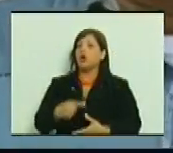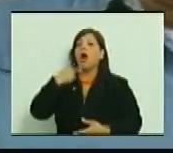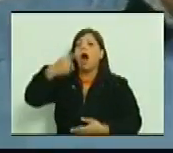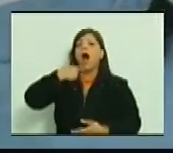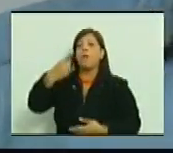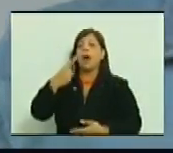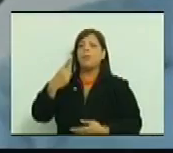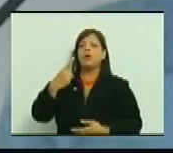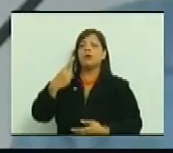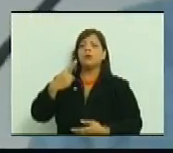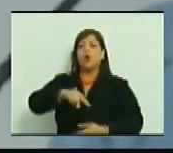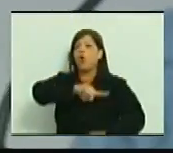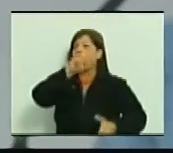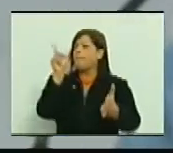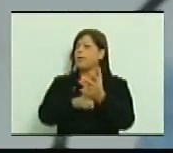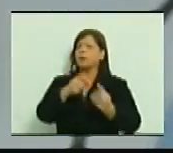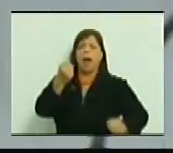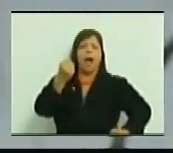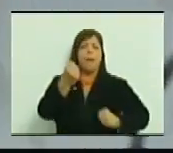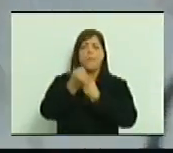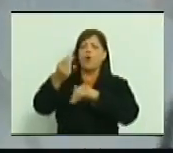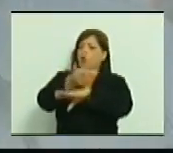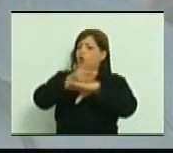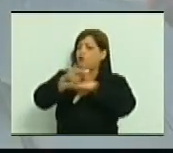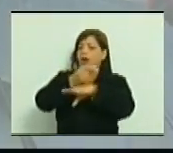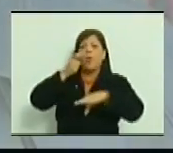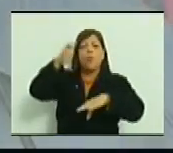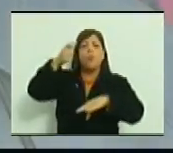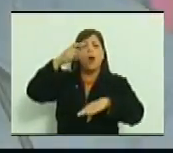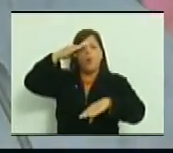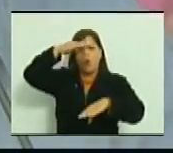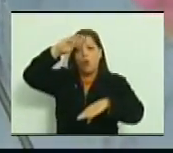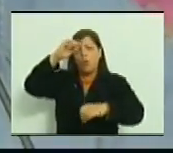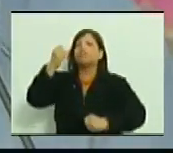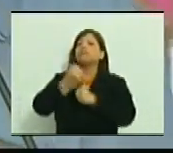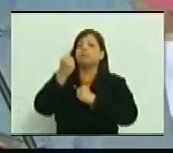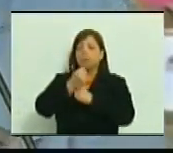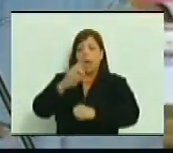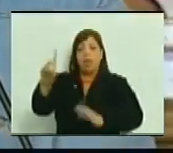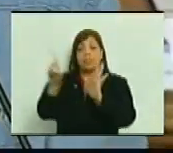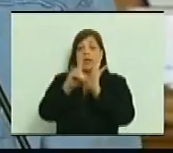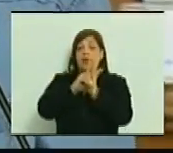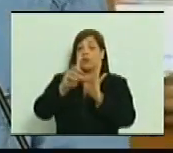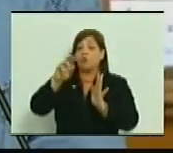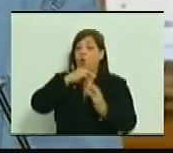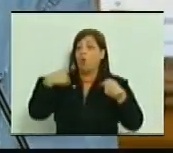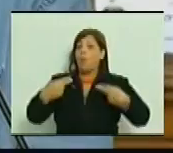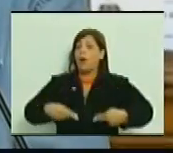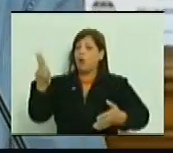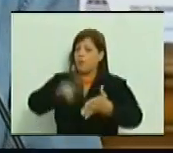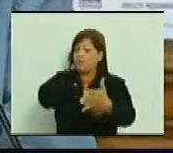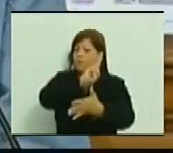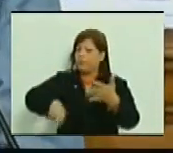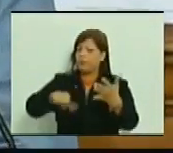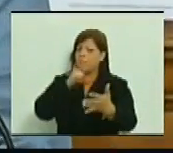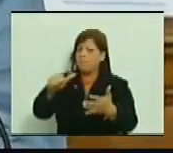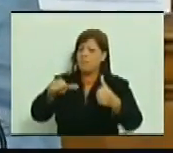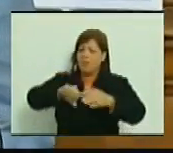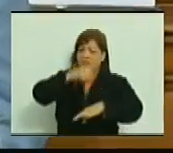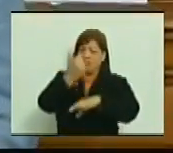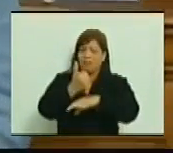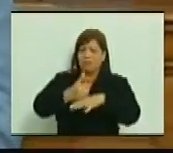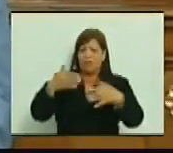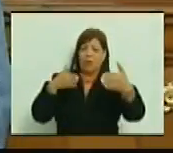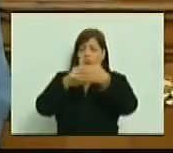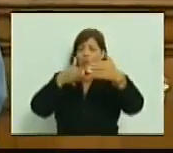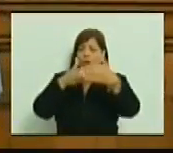nuestro completo y absoluto respaldo al gobierno y al pueblo cubano, cuyos derechos humanos son violados a través de la implementación del